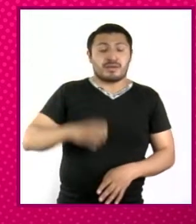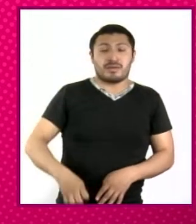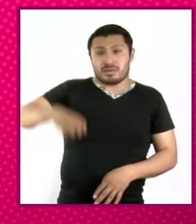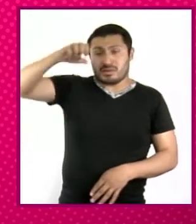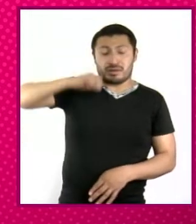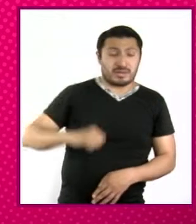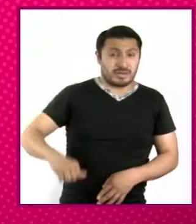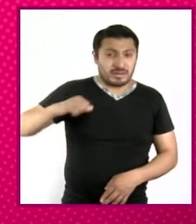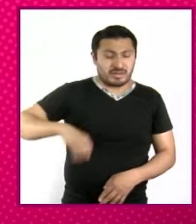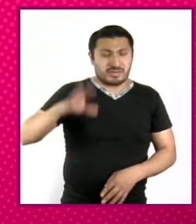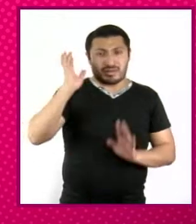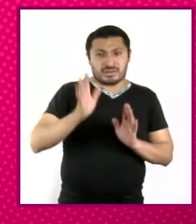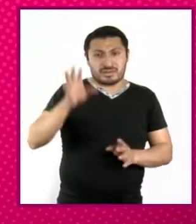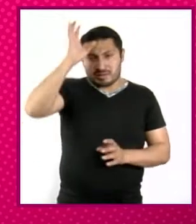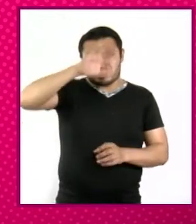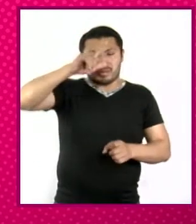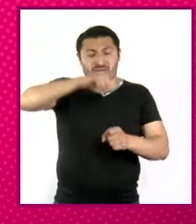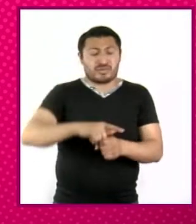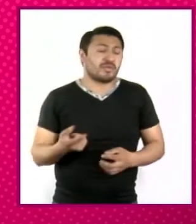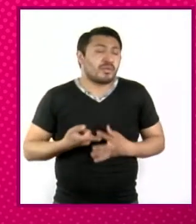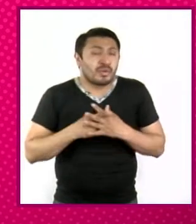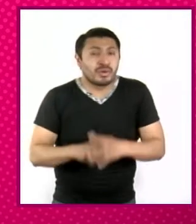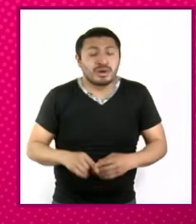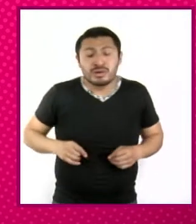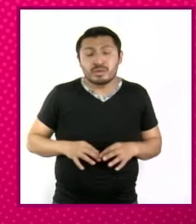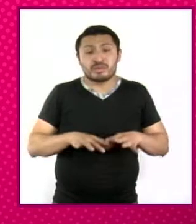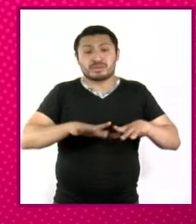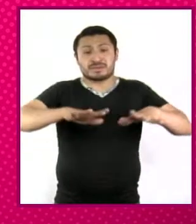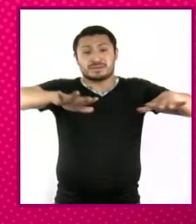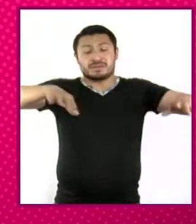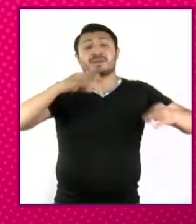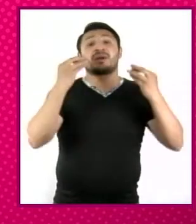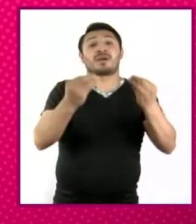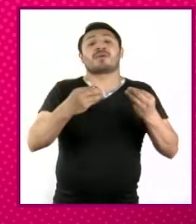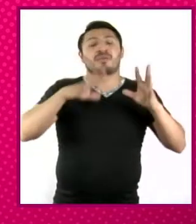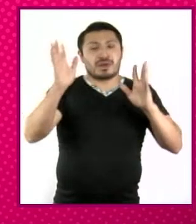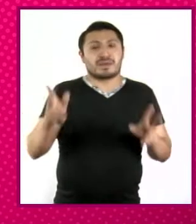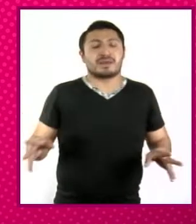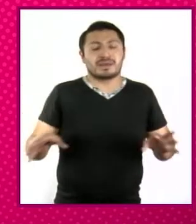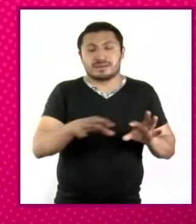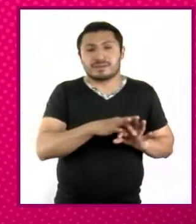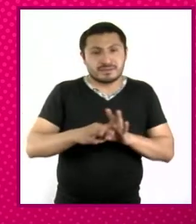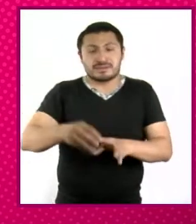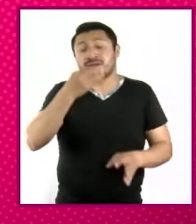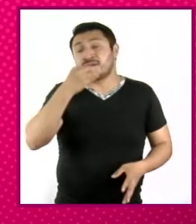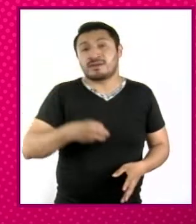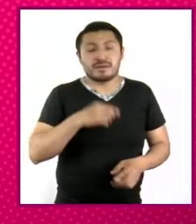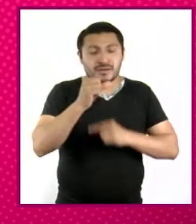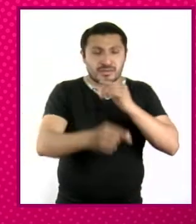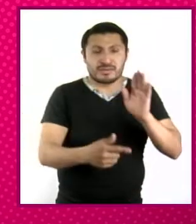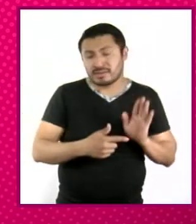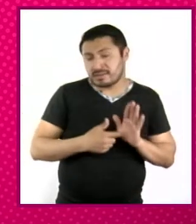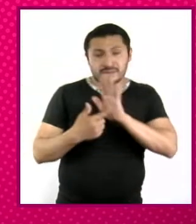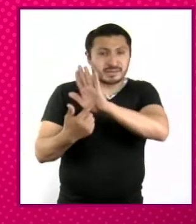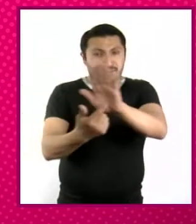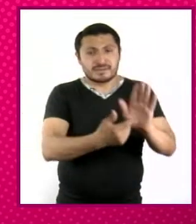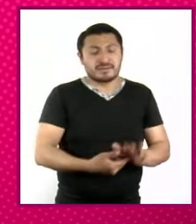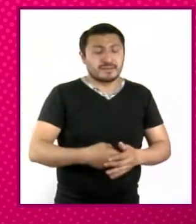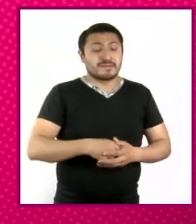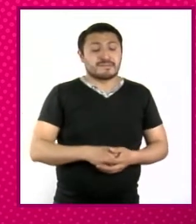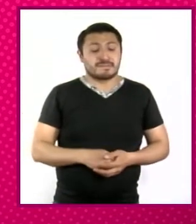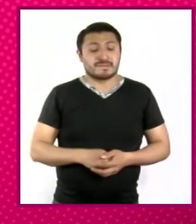donde hay civilizaciones que van floreciendo, que muchas de ellas se desarrollan de manera paralela, aunque todas nos las va mostrando como si una fuera una después de la